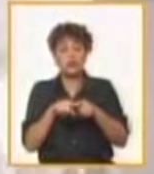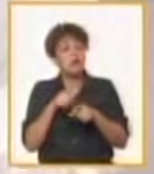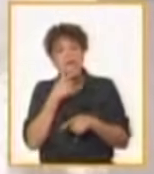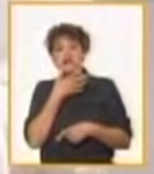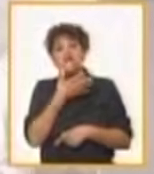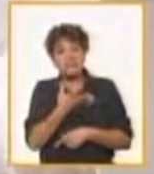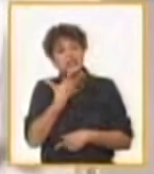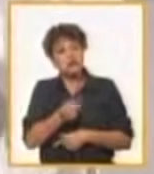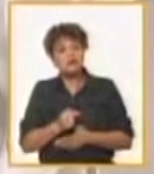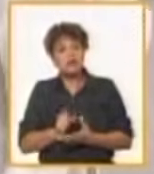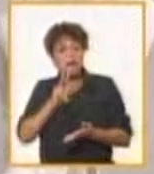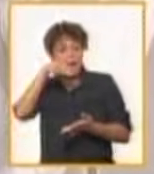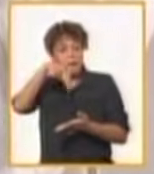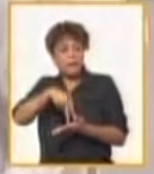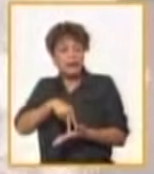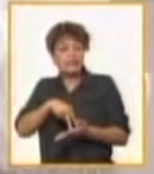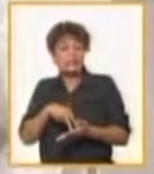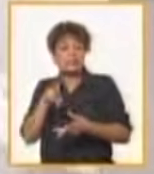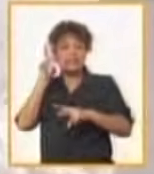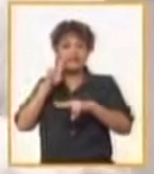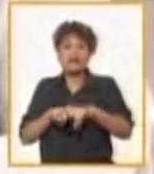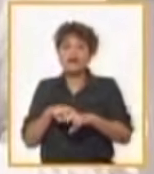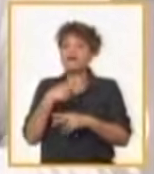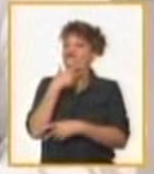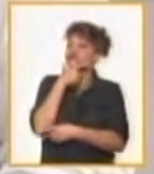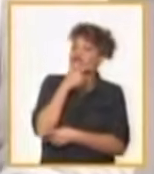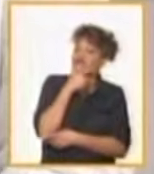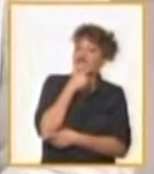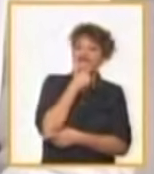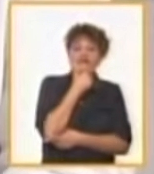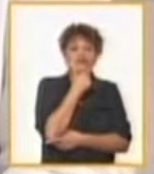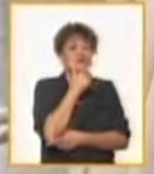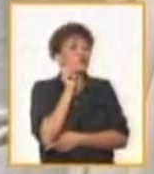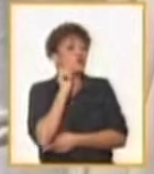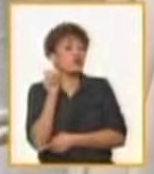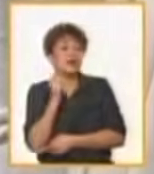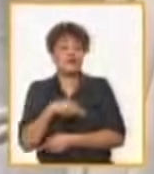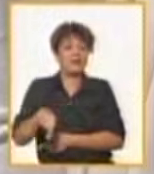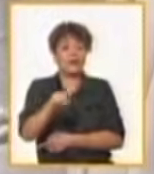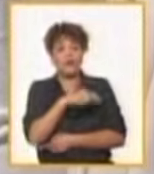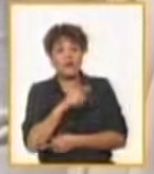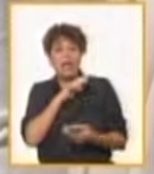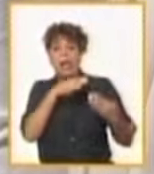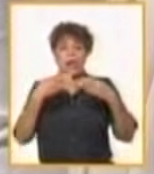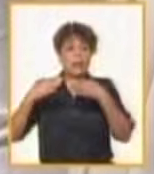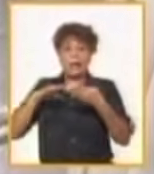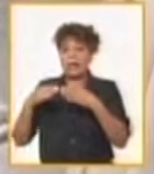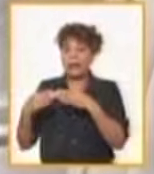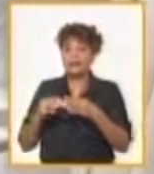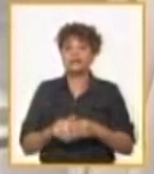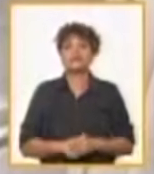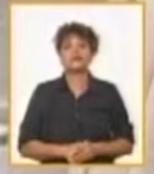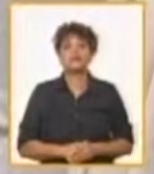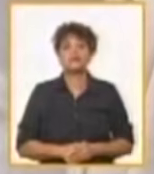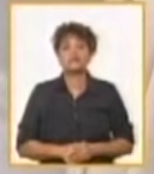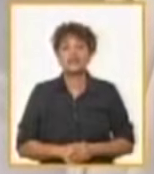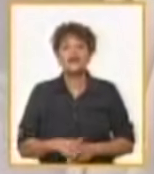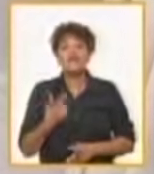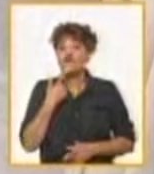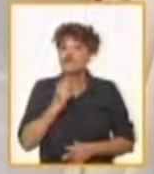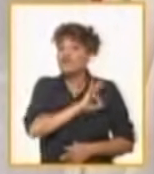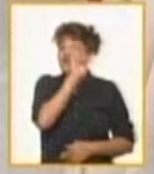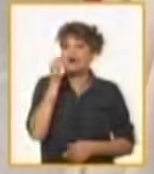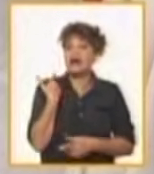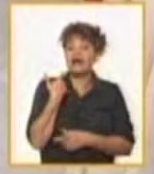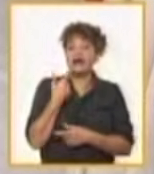el cuerpo, y está ahí en primera fila. Por eso después no faltó nunca un congreso de la UNIAC, ni un congreso de la UPEC, ni un